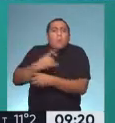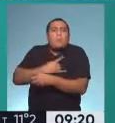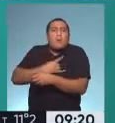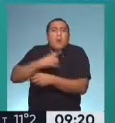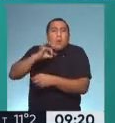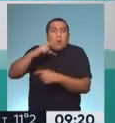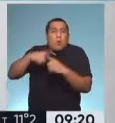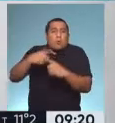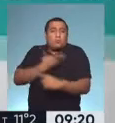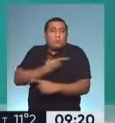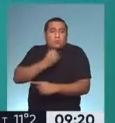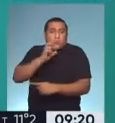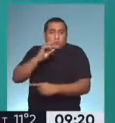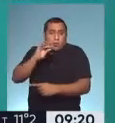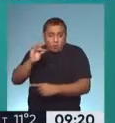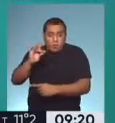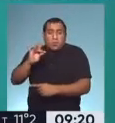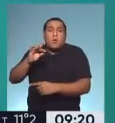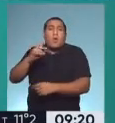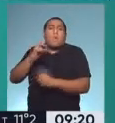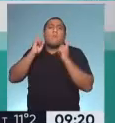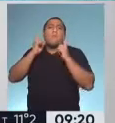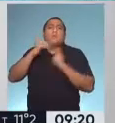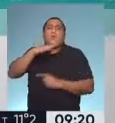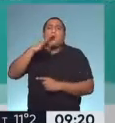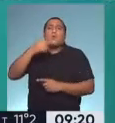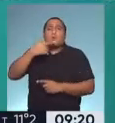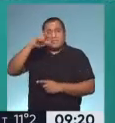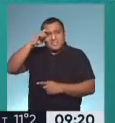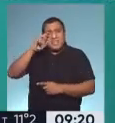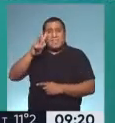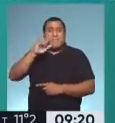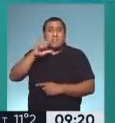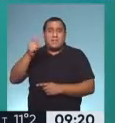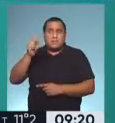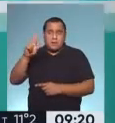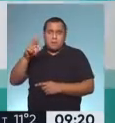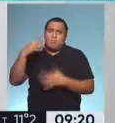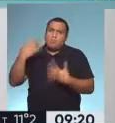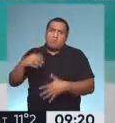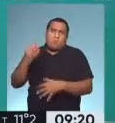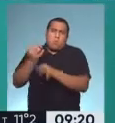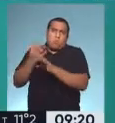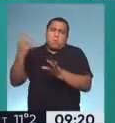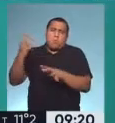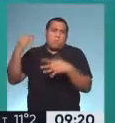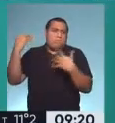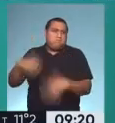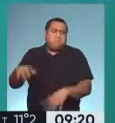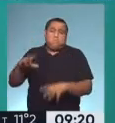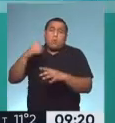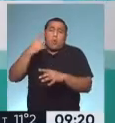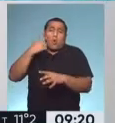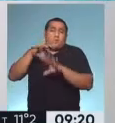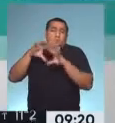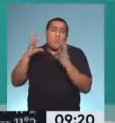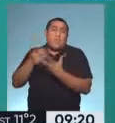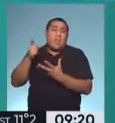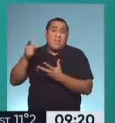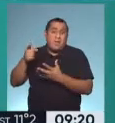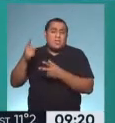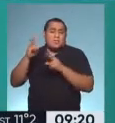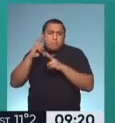oxford el profesor josé villar es un referente mundial en investigaciones y queríamos contestar la pregunta